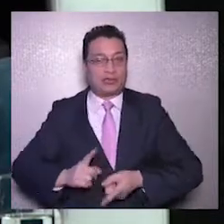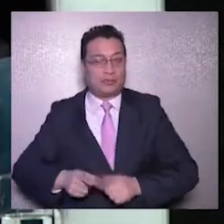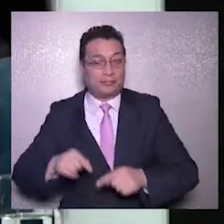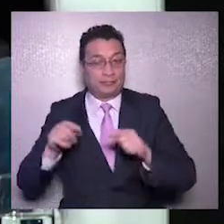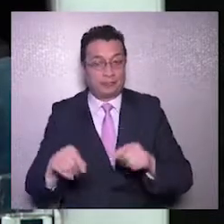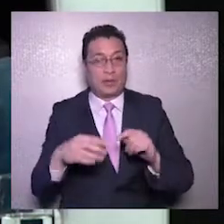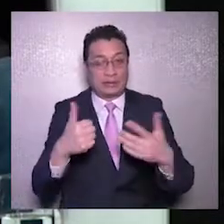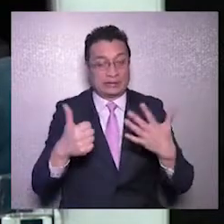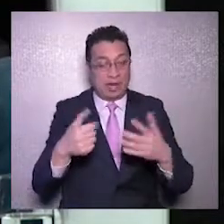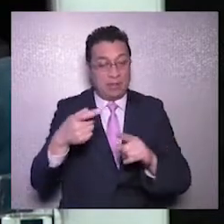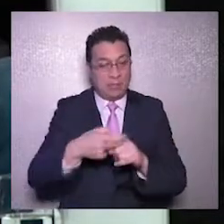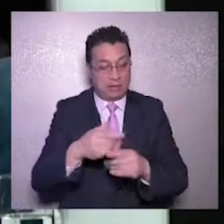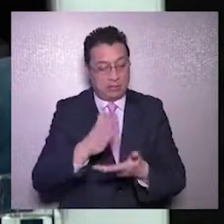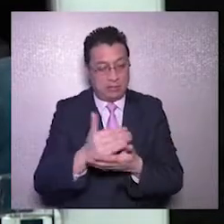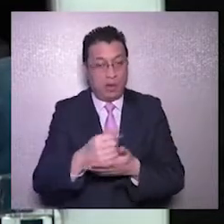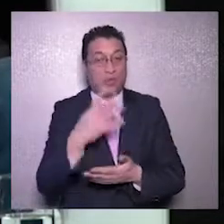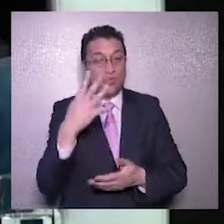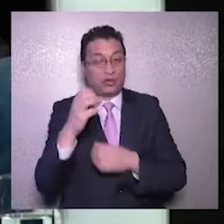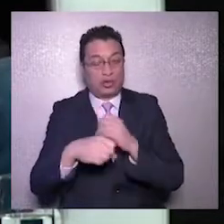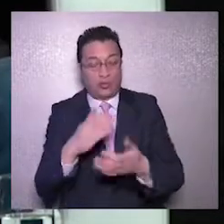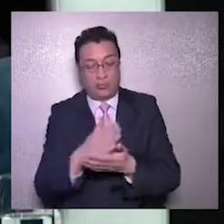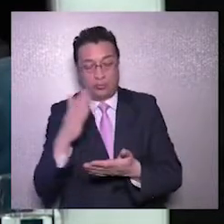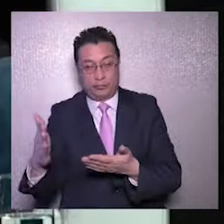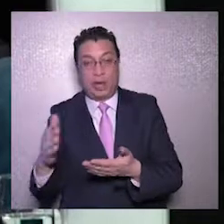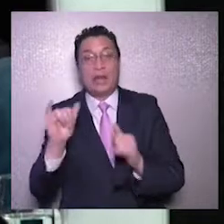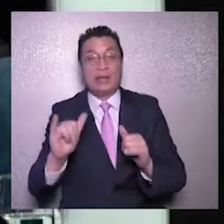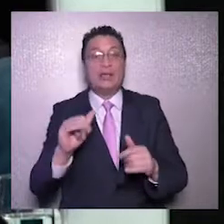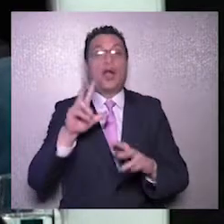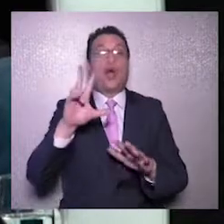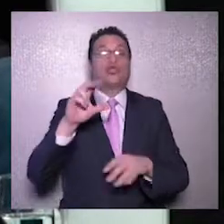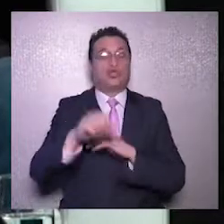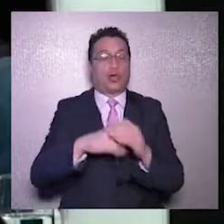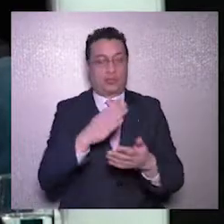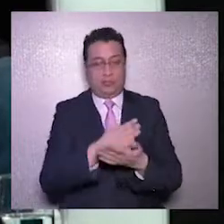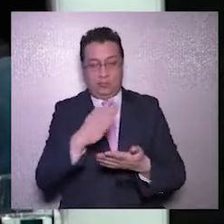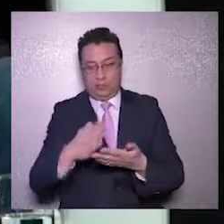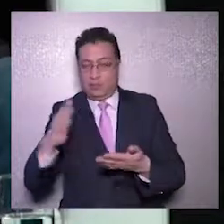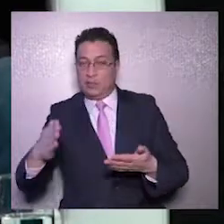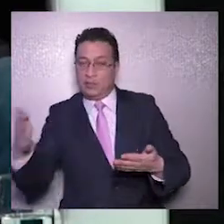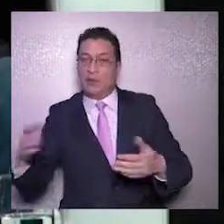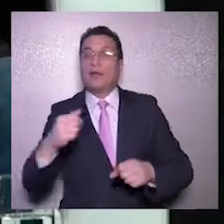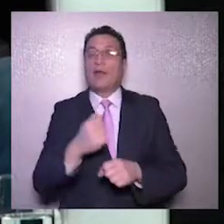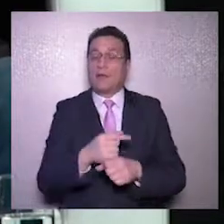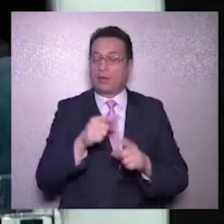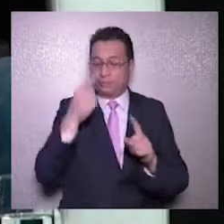de 6 meses, 4 años y medidas de 8 años. Ese nivel de optimismo que hay.